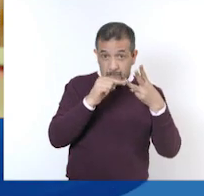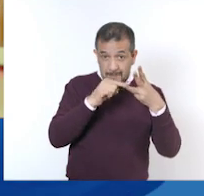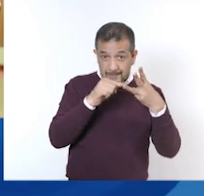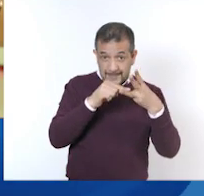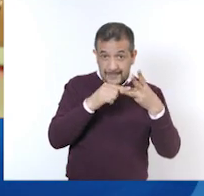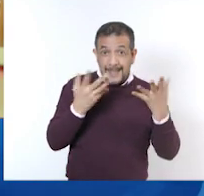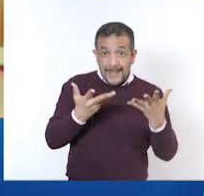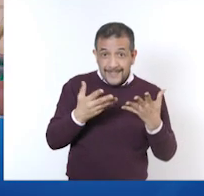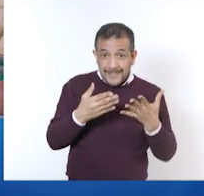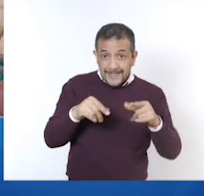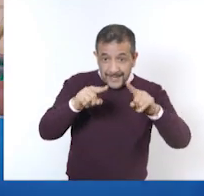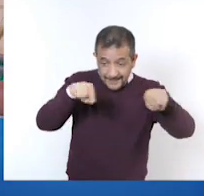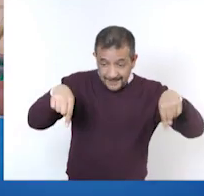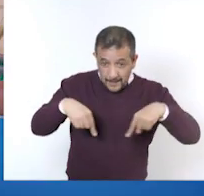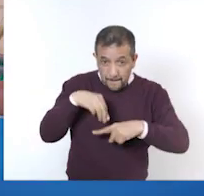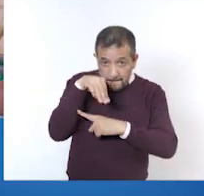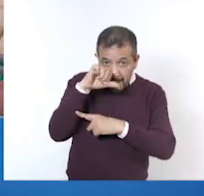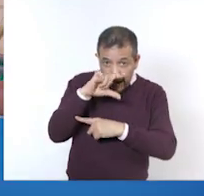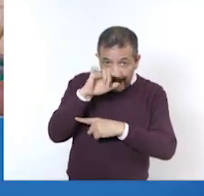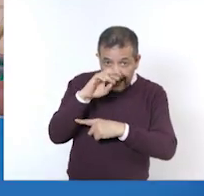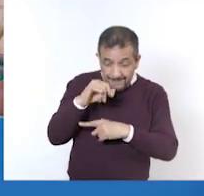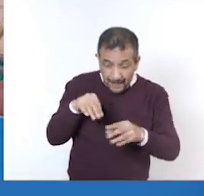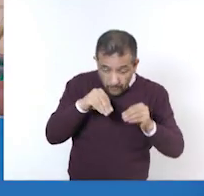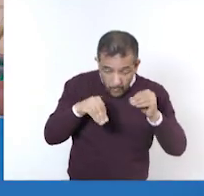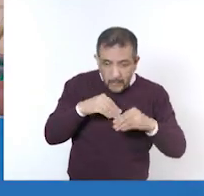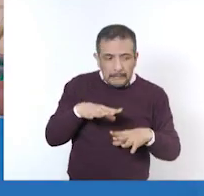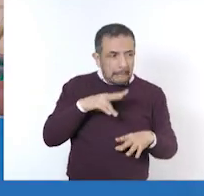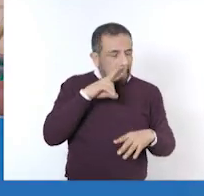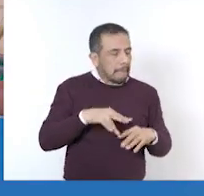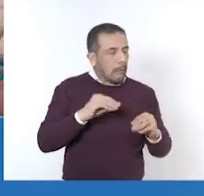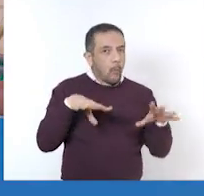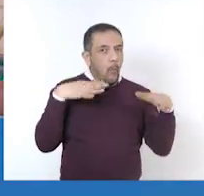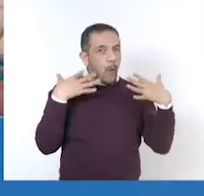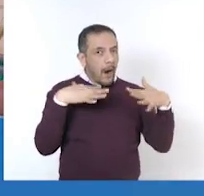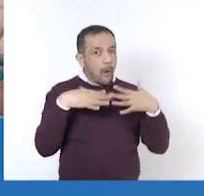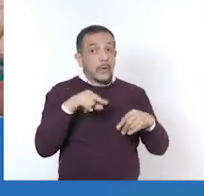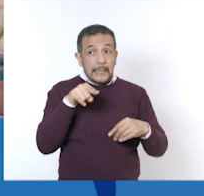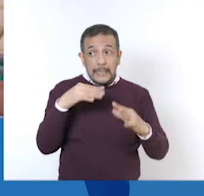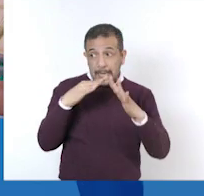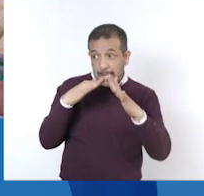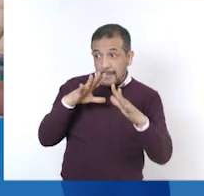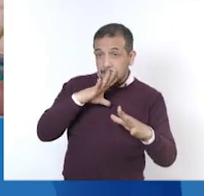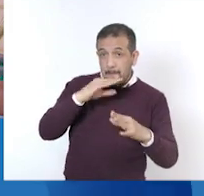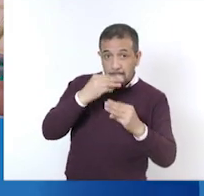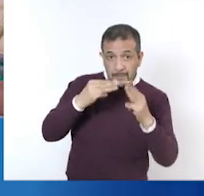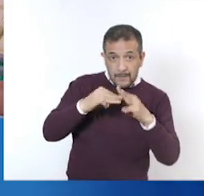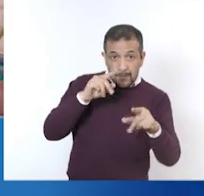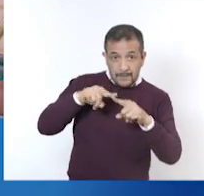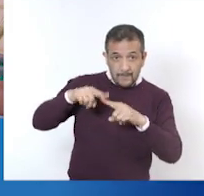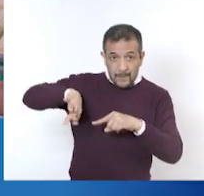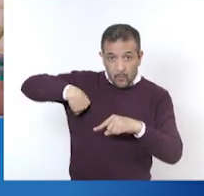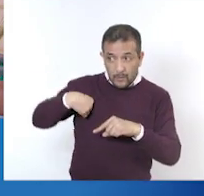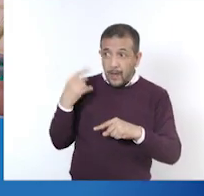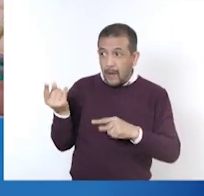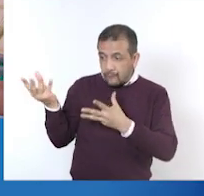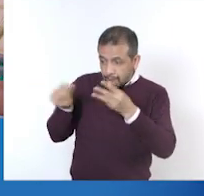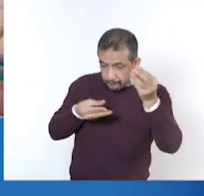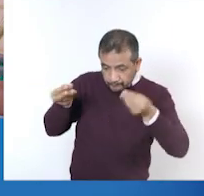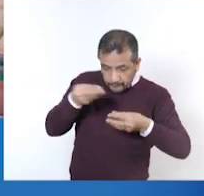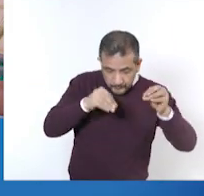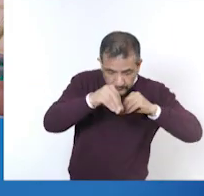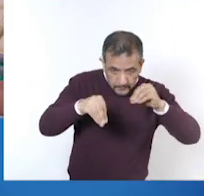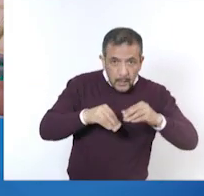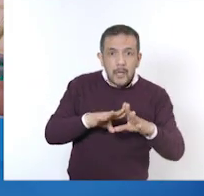una maqueta. Y estuvo guau de perro. Usamos cualquier cosa que teníamos a la mano en casa para representar un